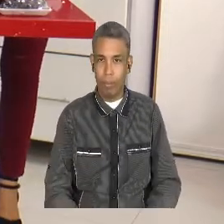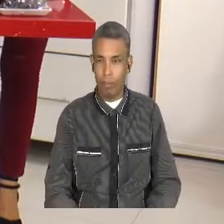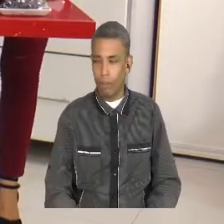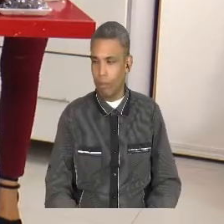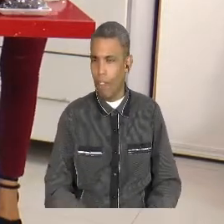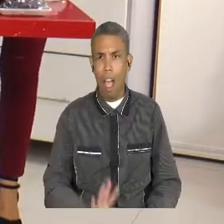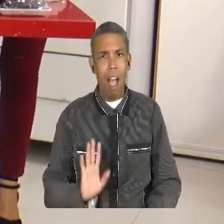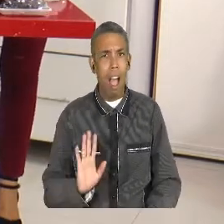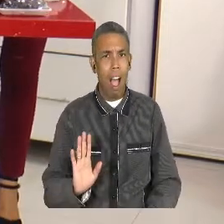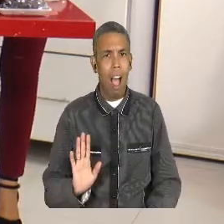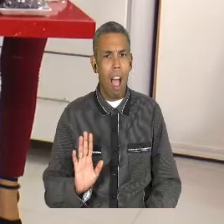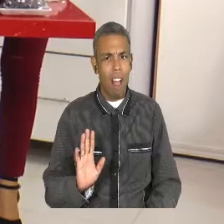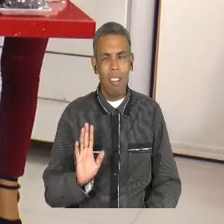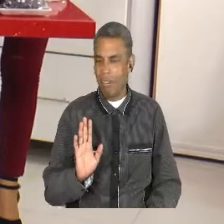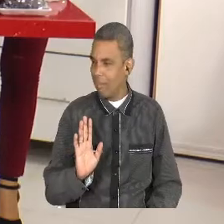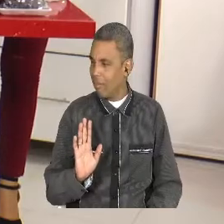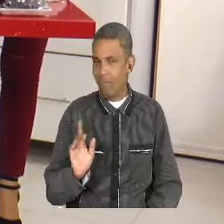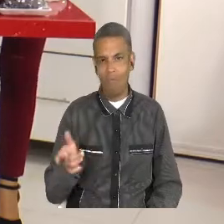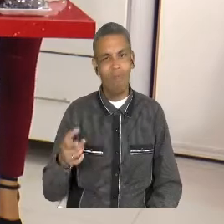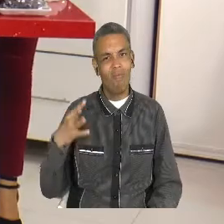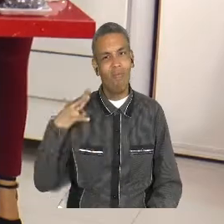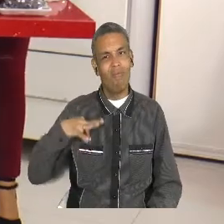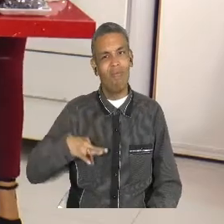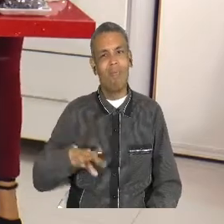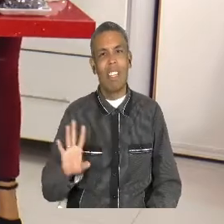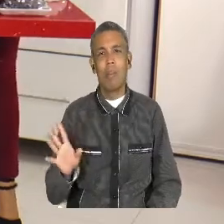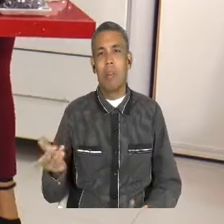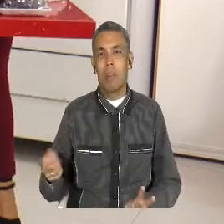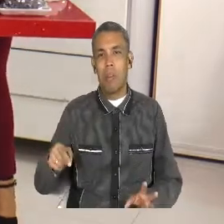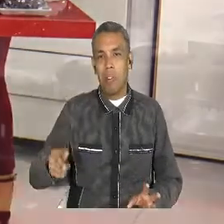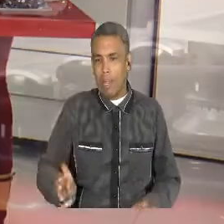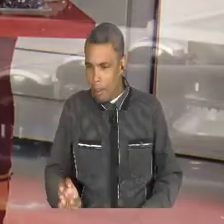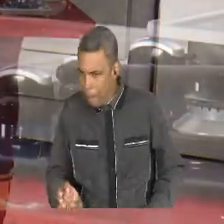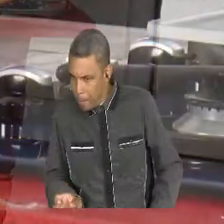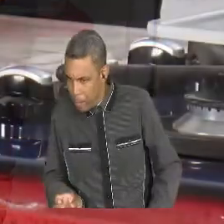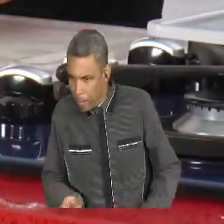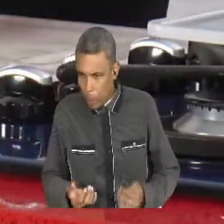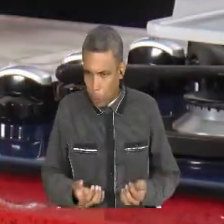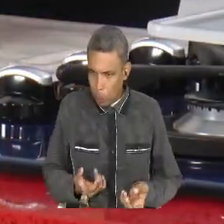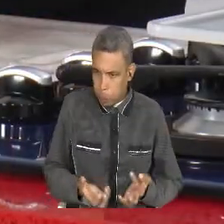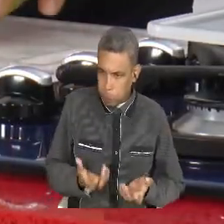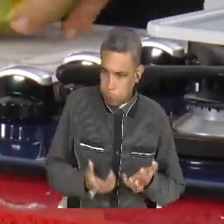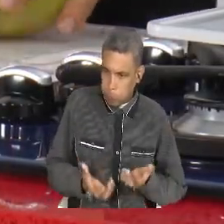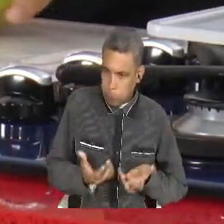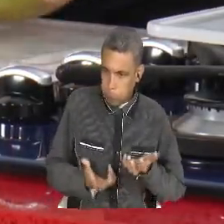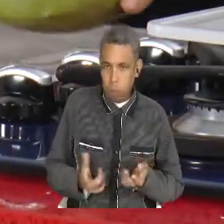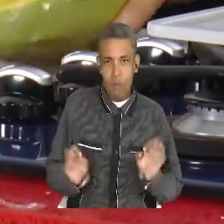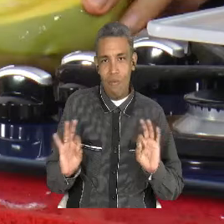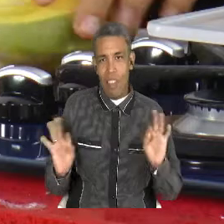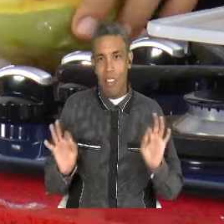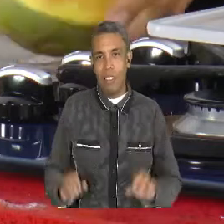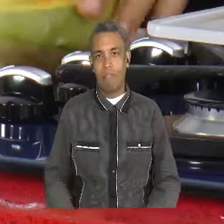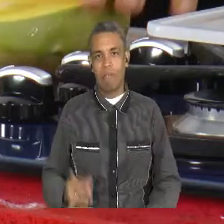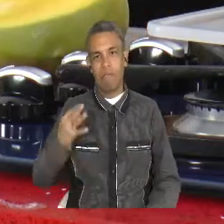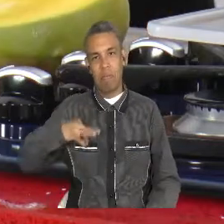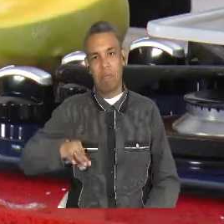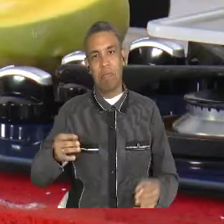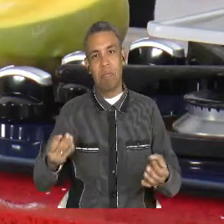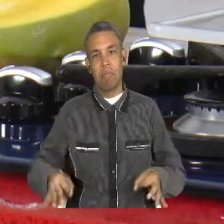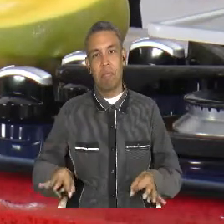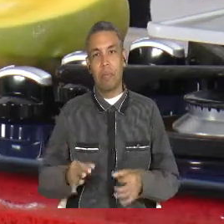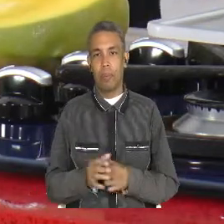sea, que hoy tenemos... Todo corte. Hoy es todo corte y pegue. Sí, la manzanita. Ah, bueno, sí. Olivardo va con la manzana. Bueno, Olivardo, ¿cuánto tiempo